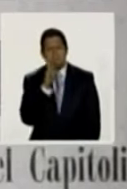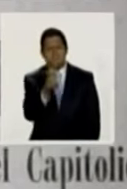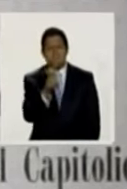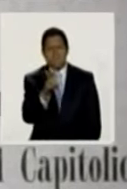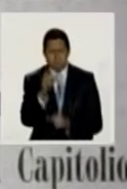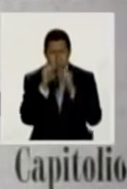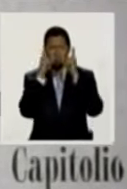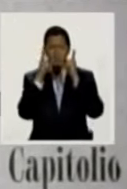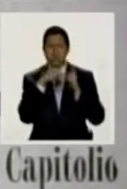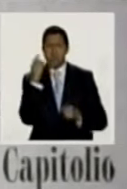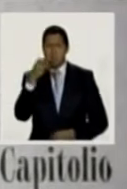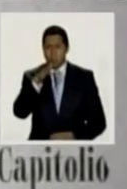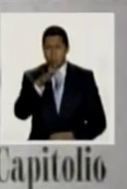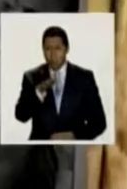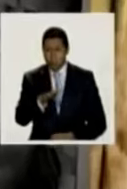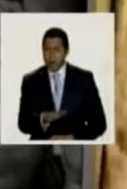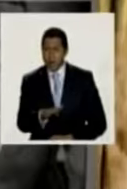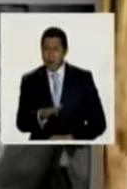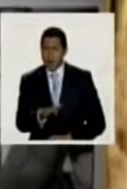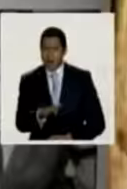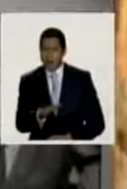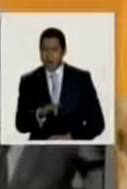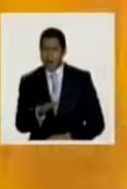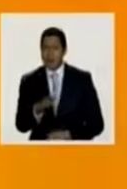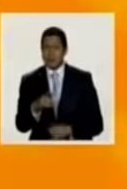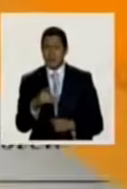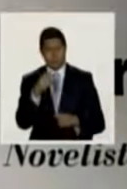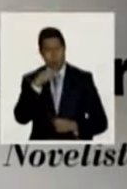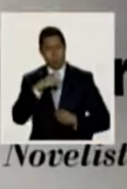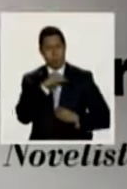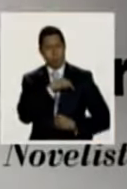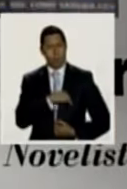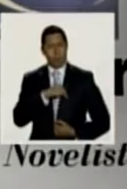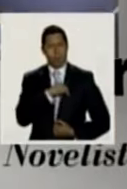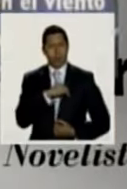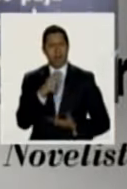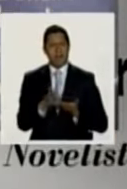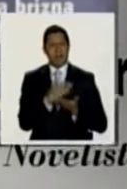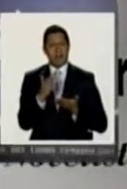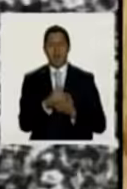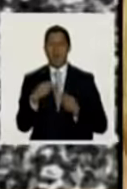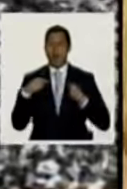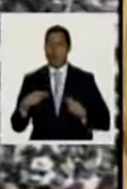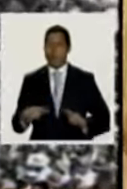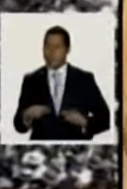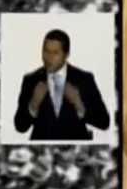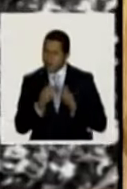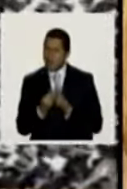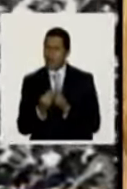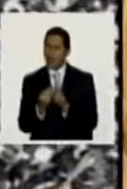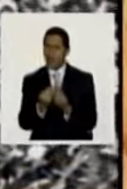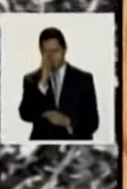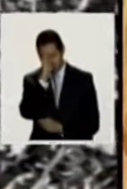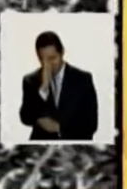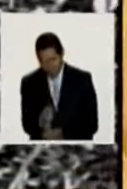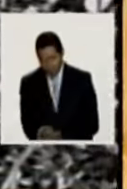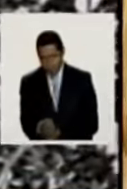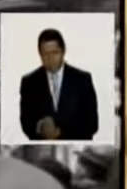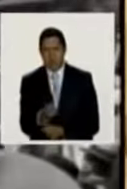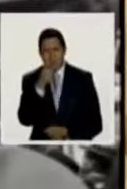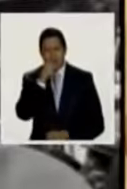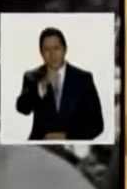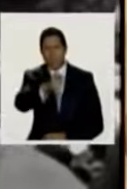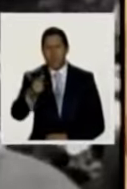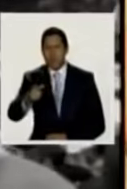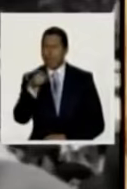Revisaremos el impacto de su desaparición física a la luz de su estatura moral, literaria y humana. Lo acompañaremos en los homenajes sentidos del